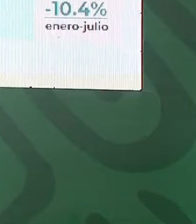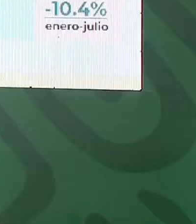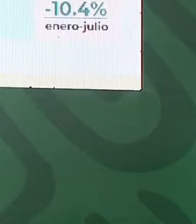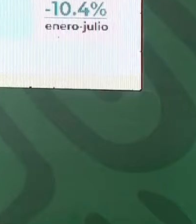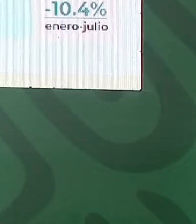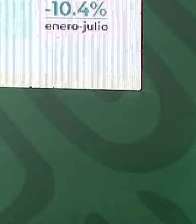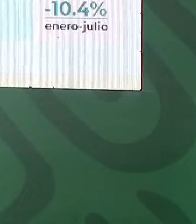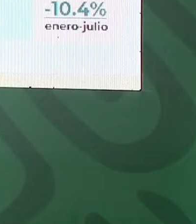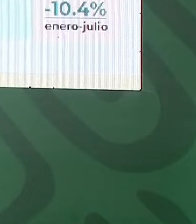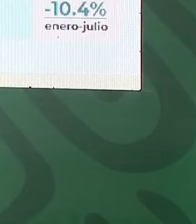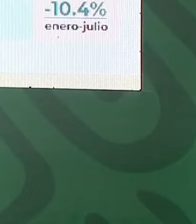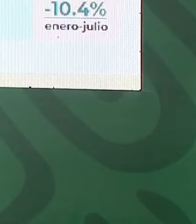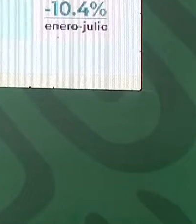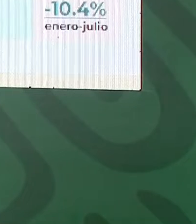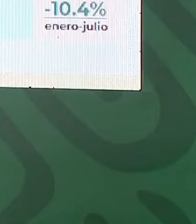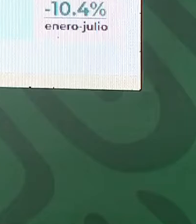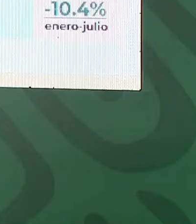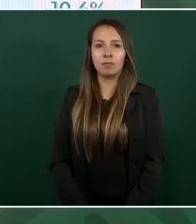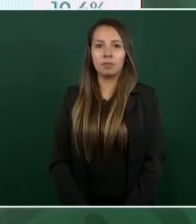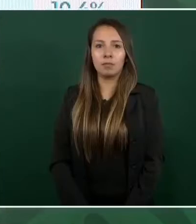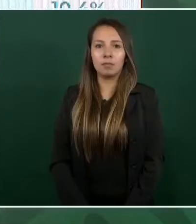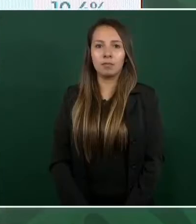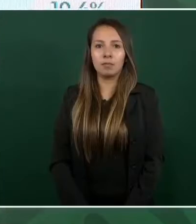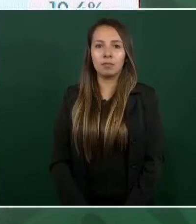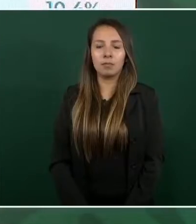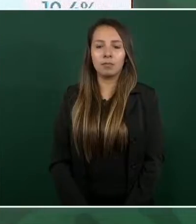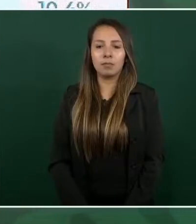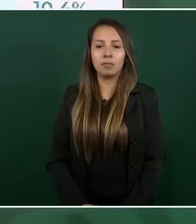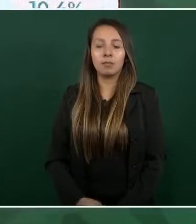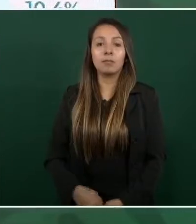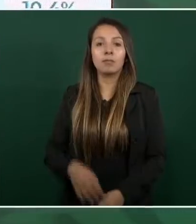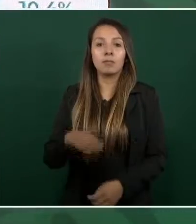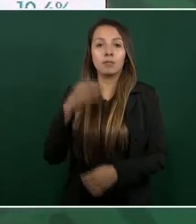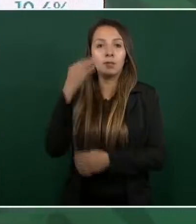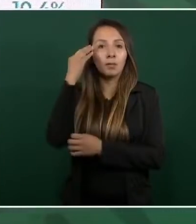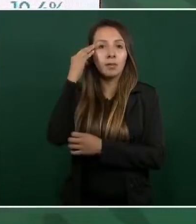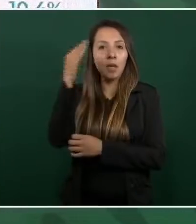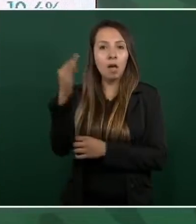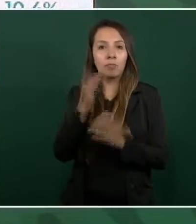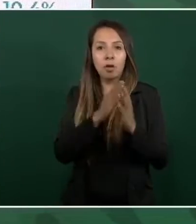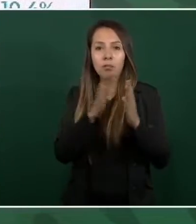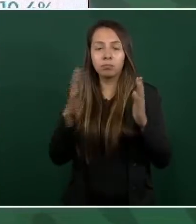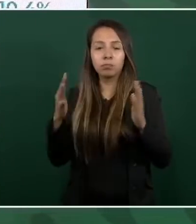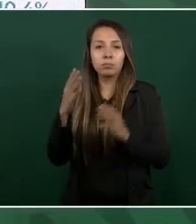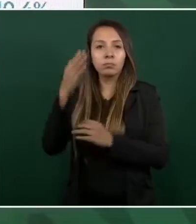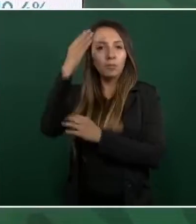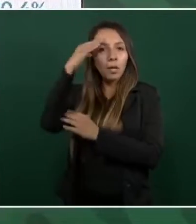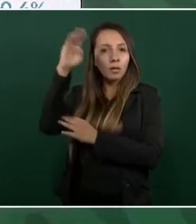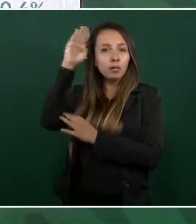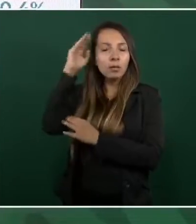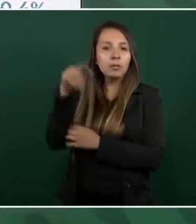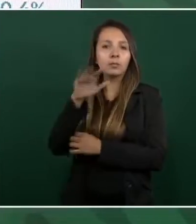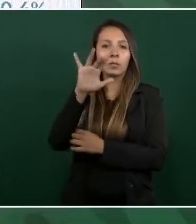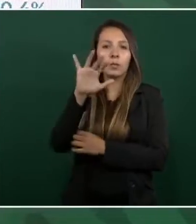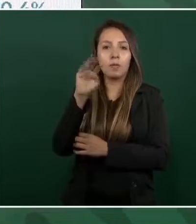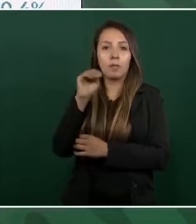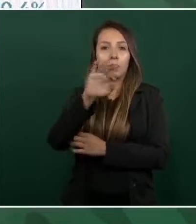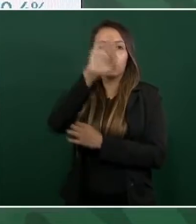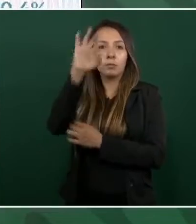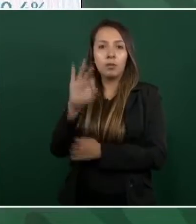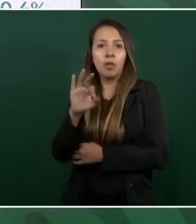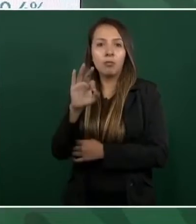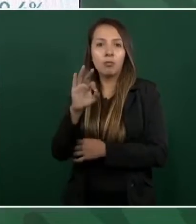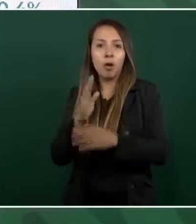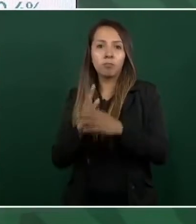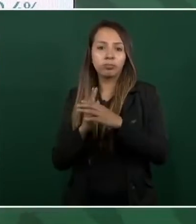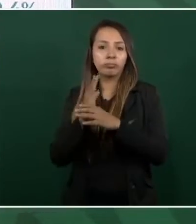192.8% a la de incremento, en el periodo de Peña 59% a la alza y